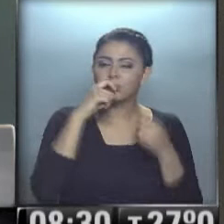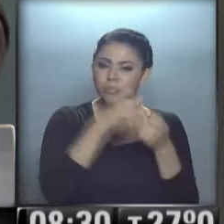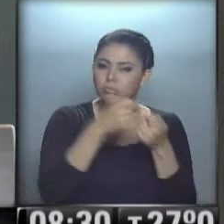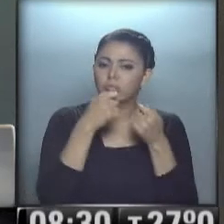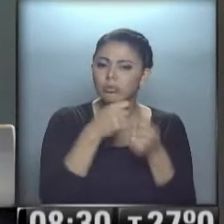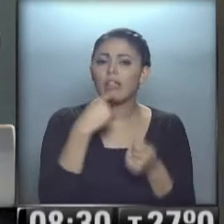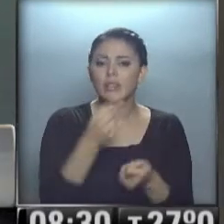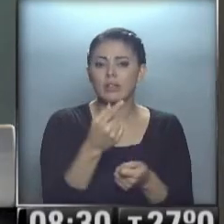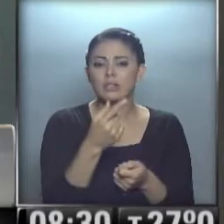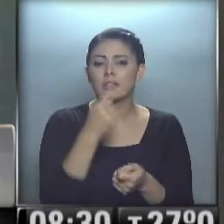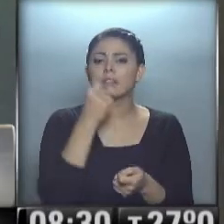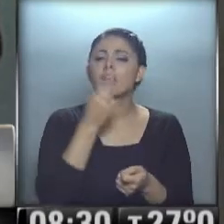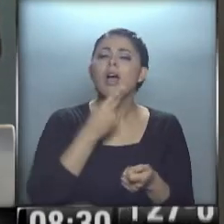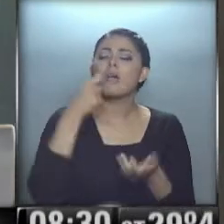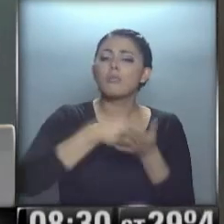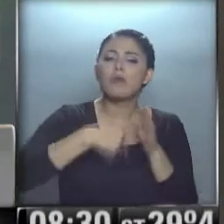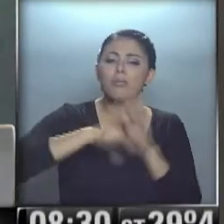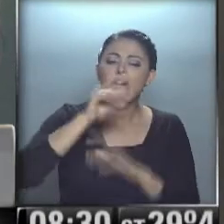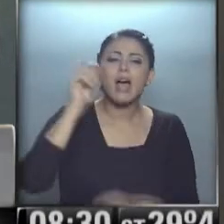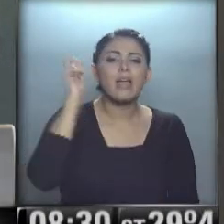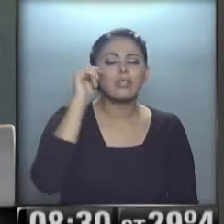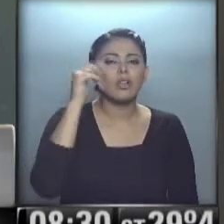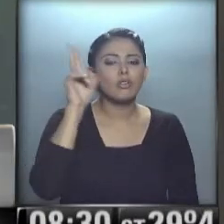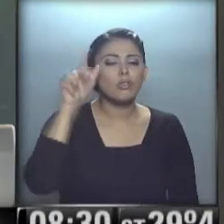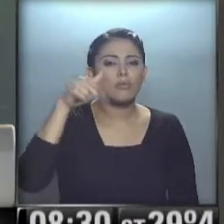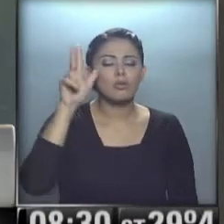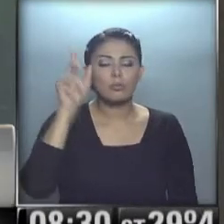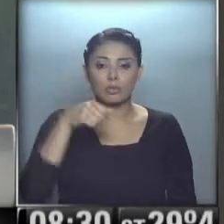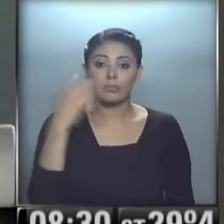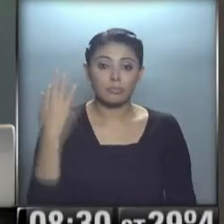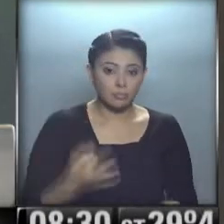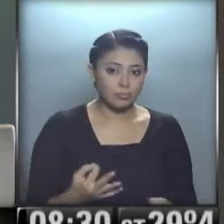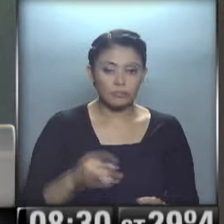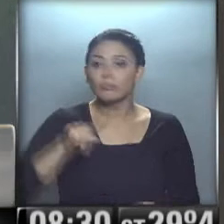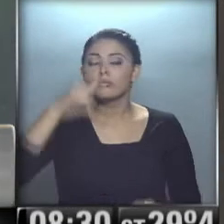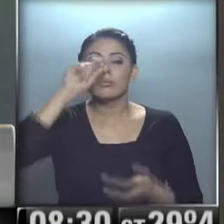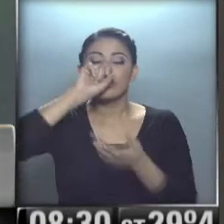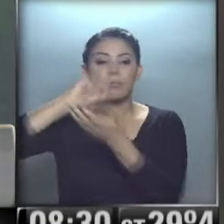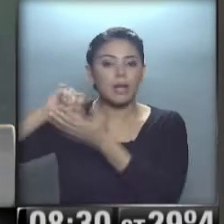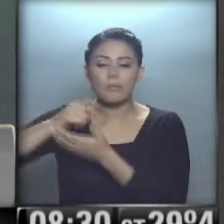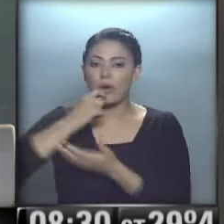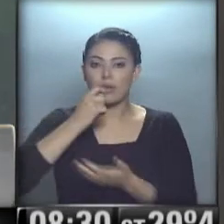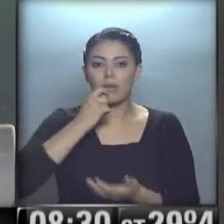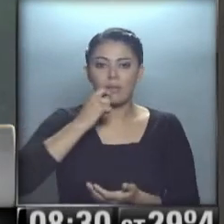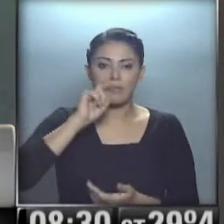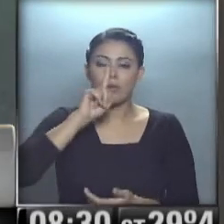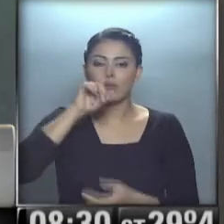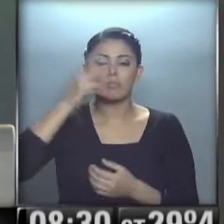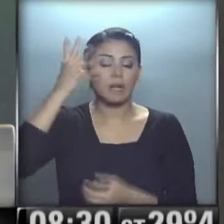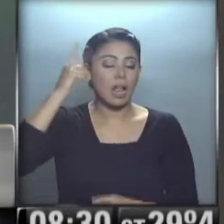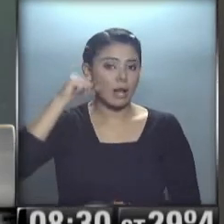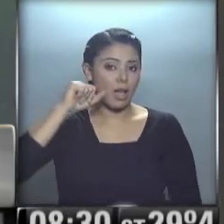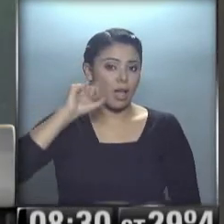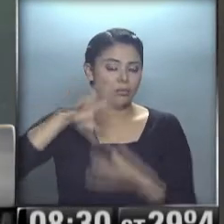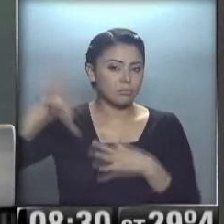que la presión tributaria es la máxima, con casi 38,8%. Pero en definitiva, otros países, como los países nórdicos o Francia,